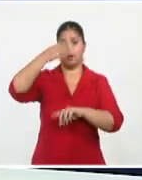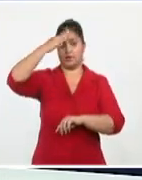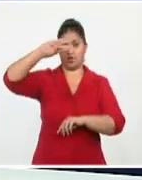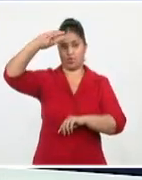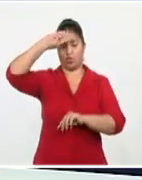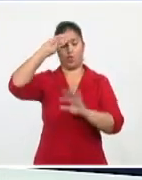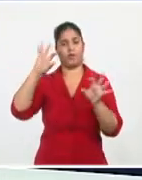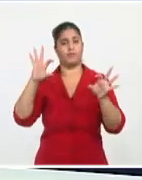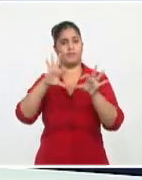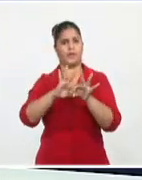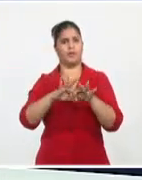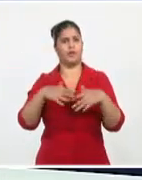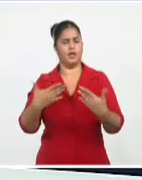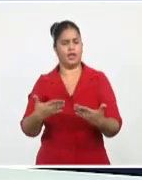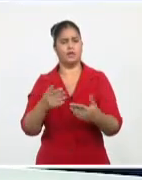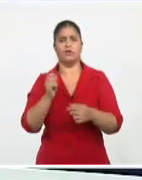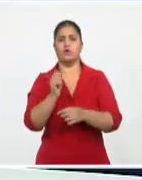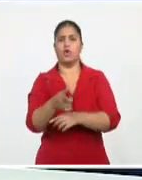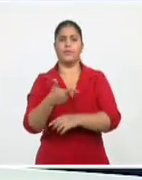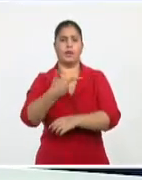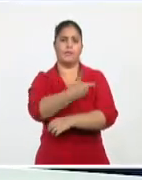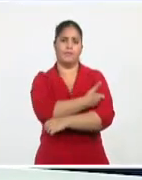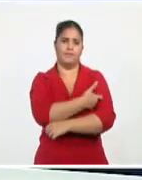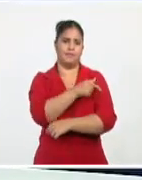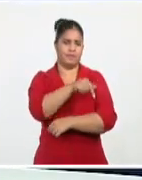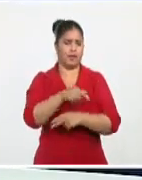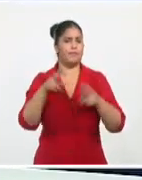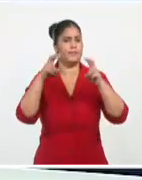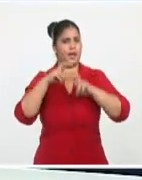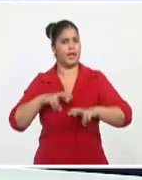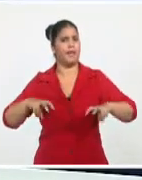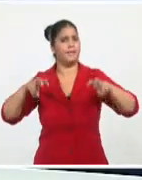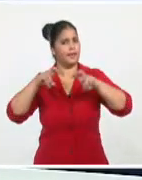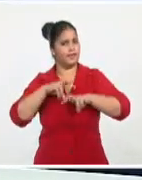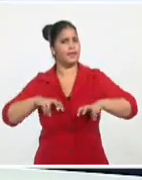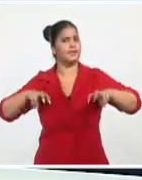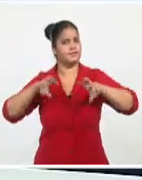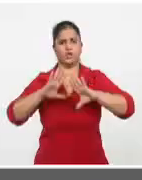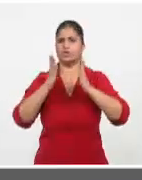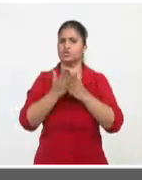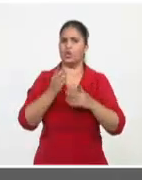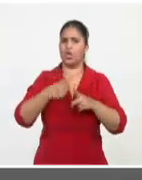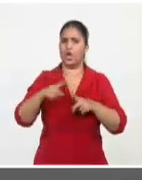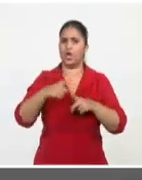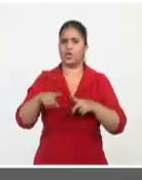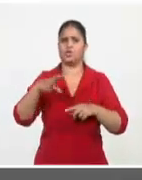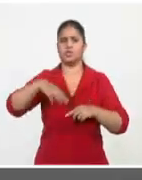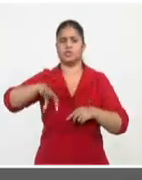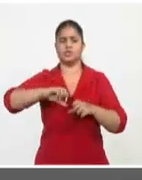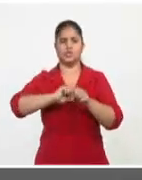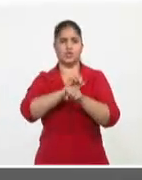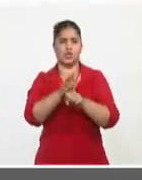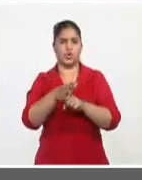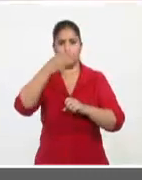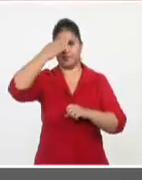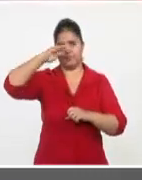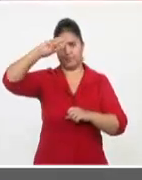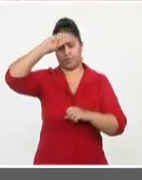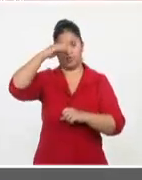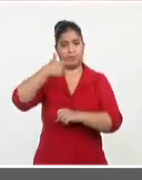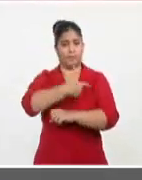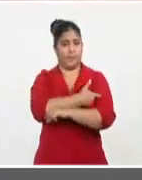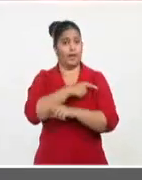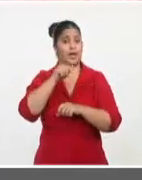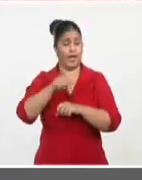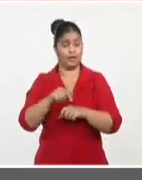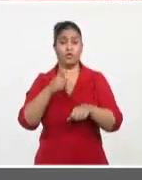compra de jeringuillas y agujas destinadas a los estudios de vacunación contra la COVID-19 en la isla. La organización, con más de 6 décadas